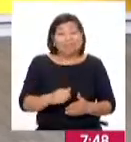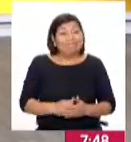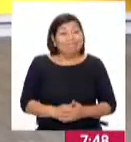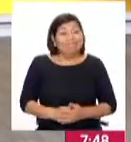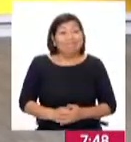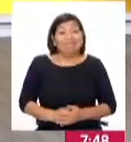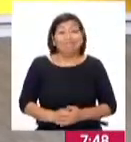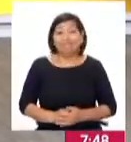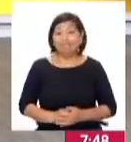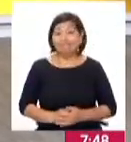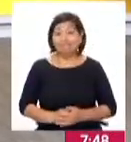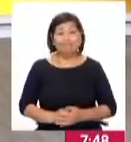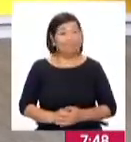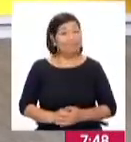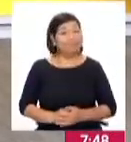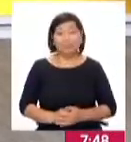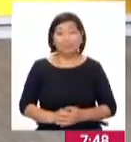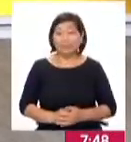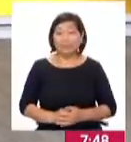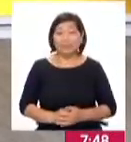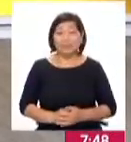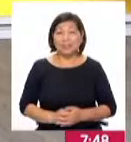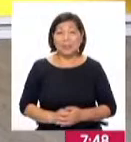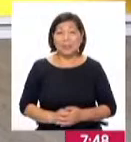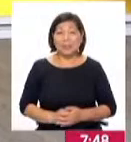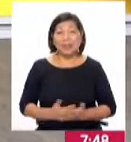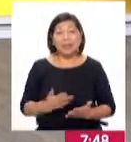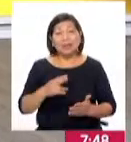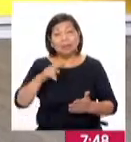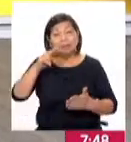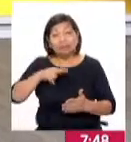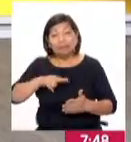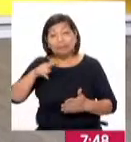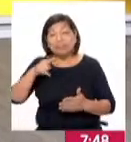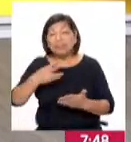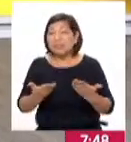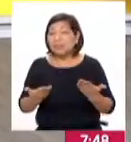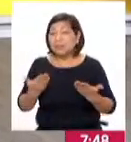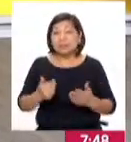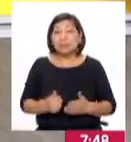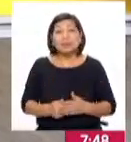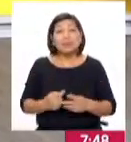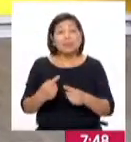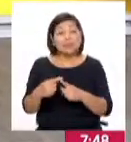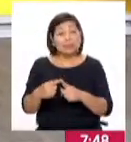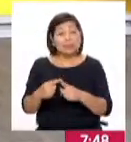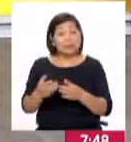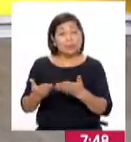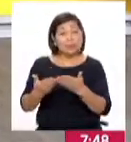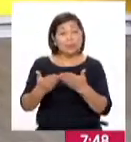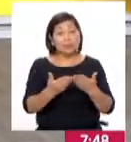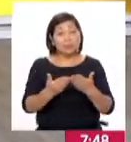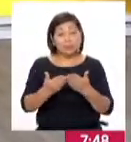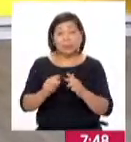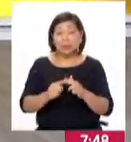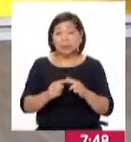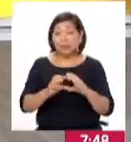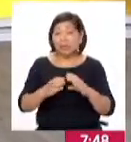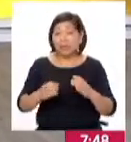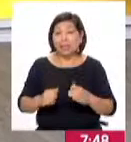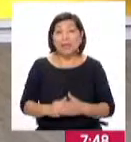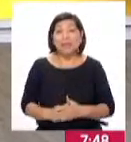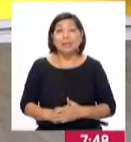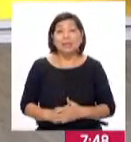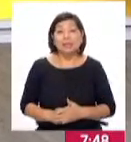estábamos estábamos revisando lo que pasa en los centros educativos el inicio del año escolar